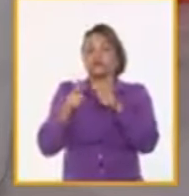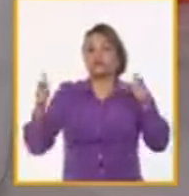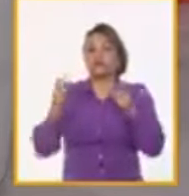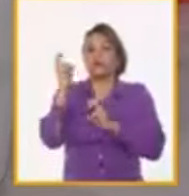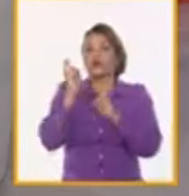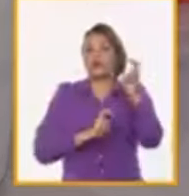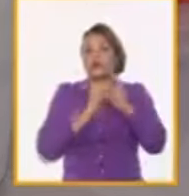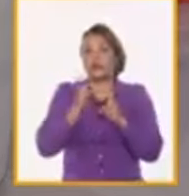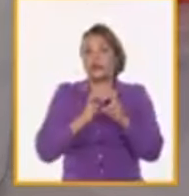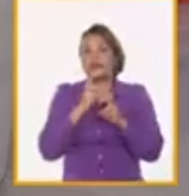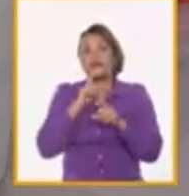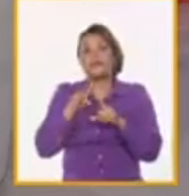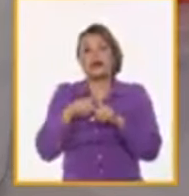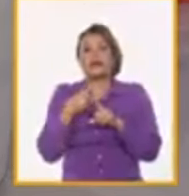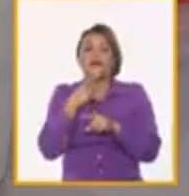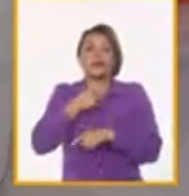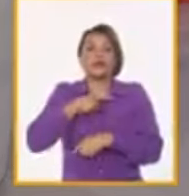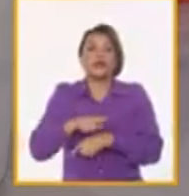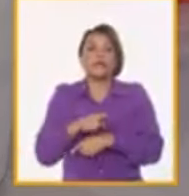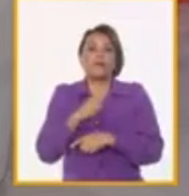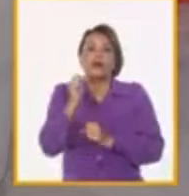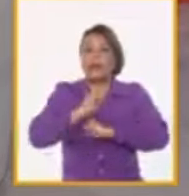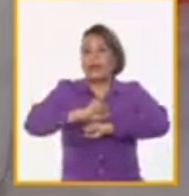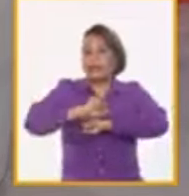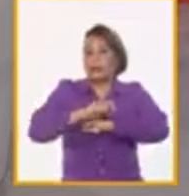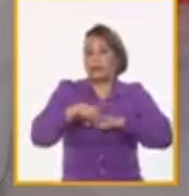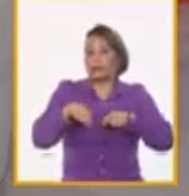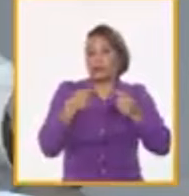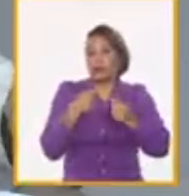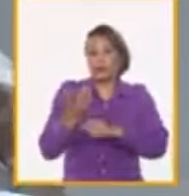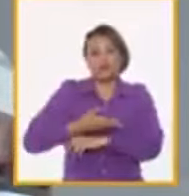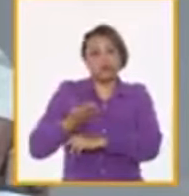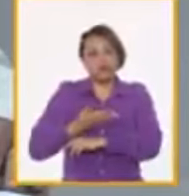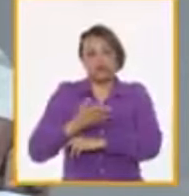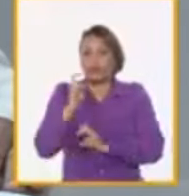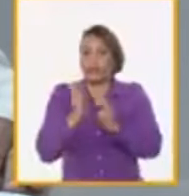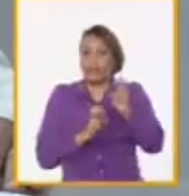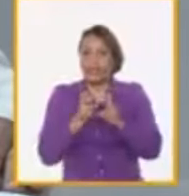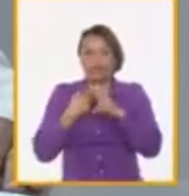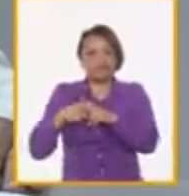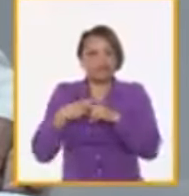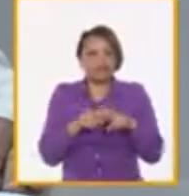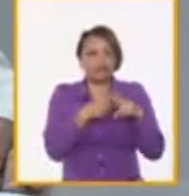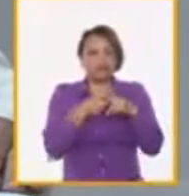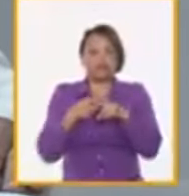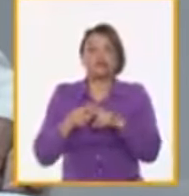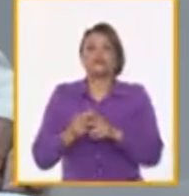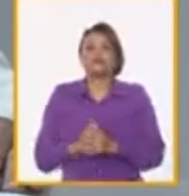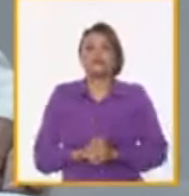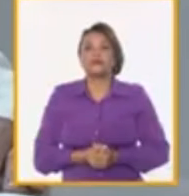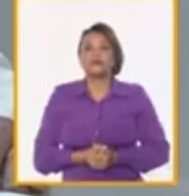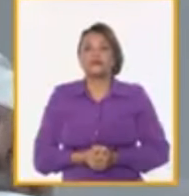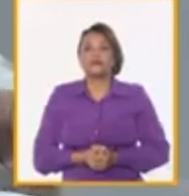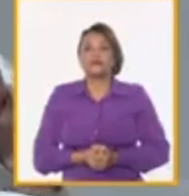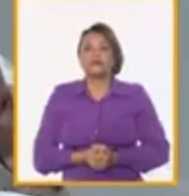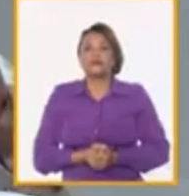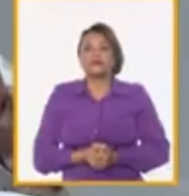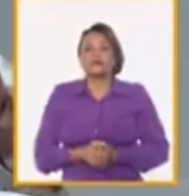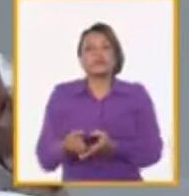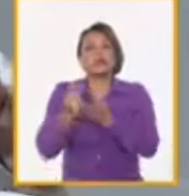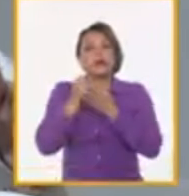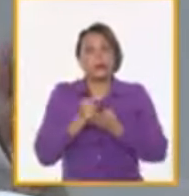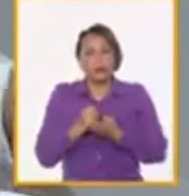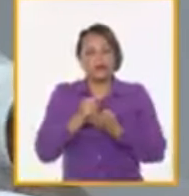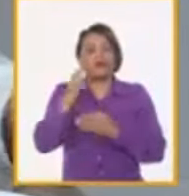la respuesta a la rotura de los equipos. En eso estamos trabajando. Ya digo, hay comprensión con las máximas autoridades de esos